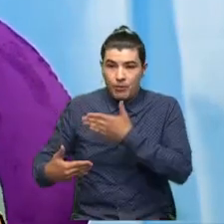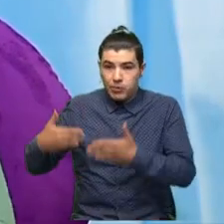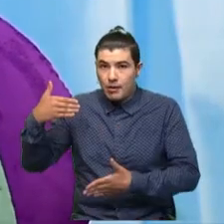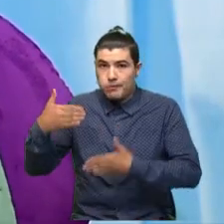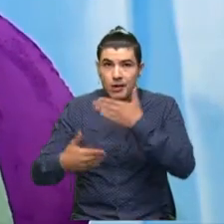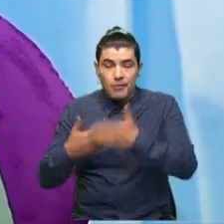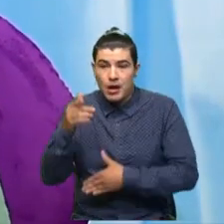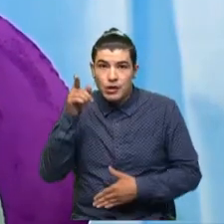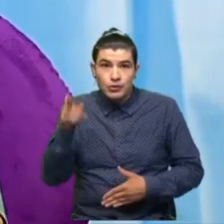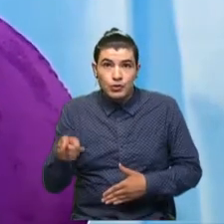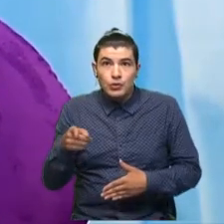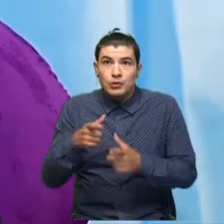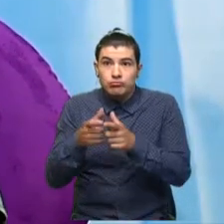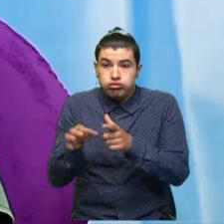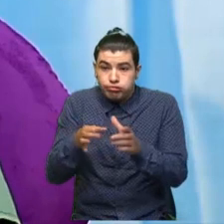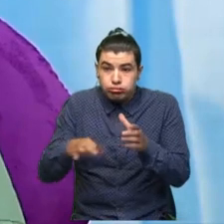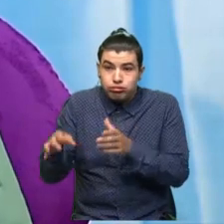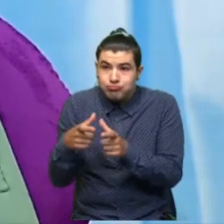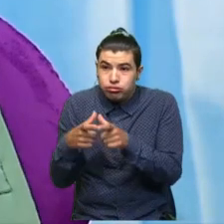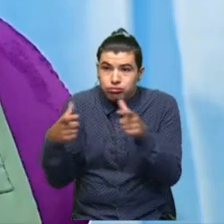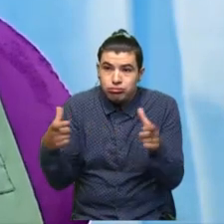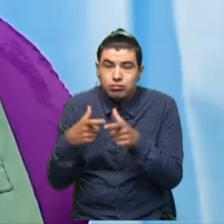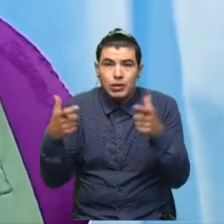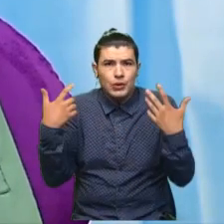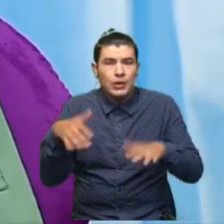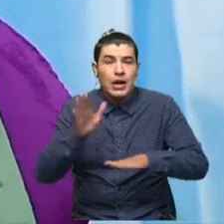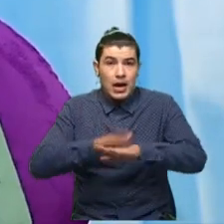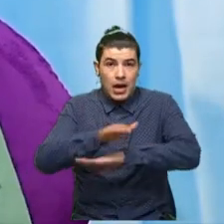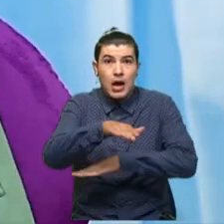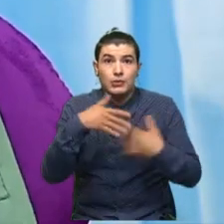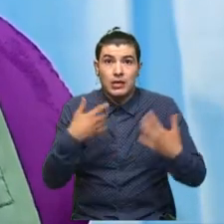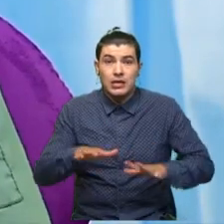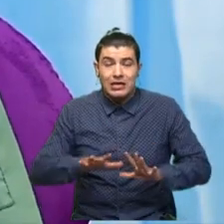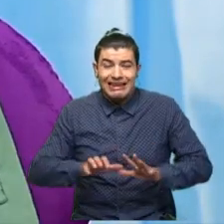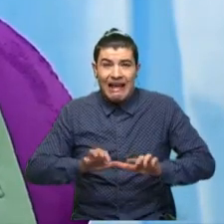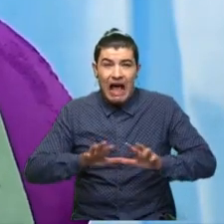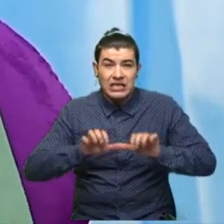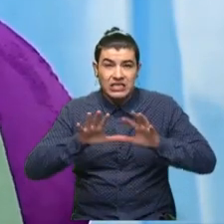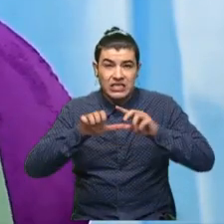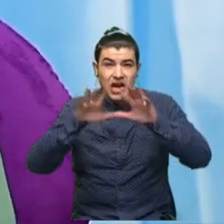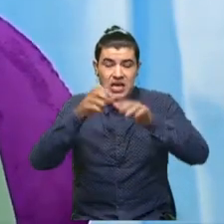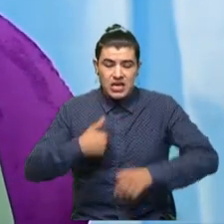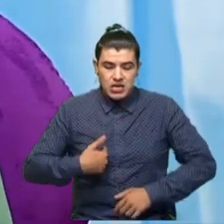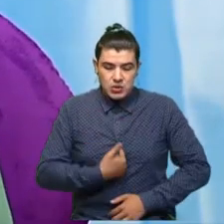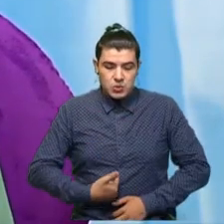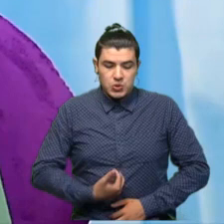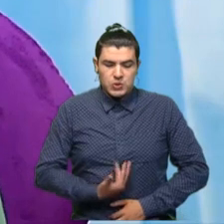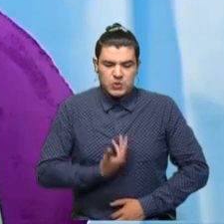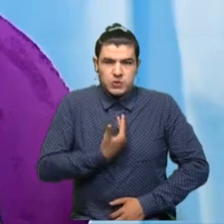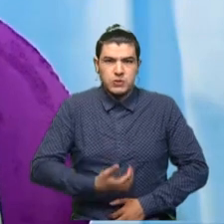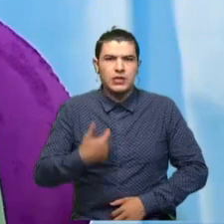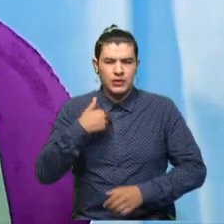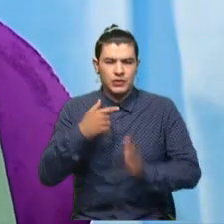se complica y progresa y no le prestamos atención, nos puede llevar incluso a un cáncer gástrico. Los dejo con la siguiente nota